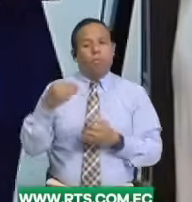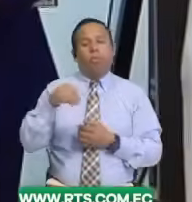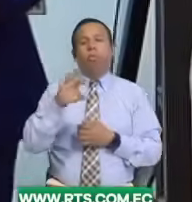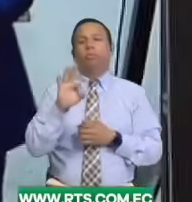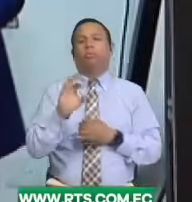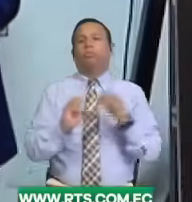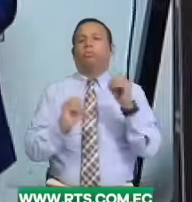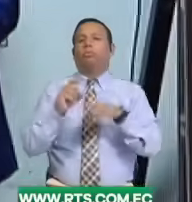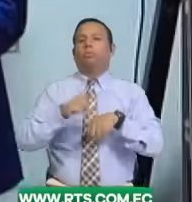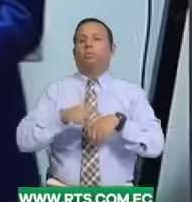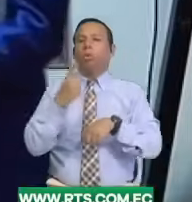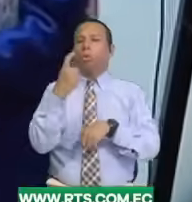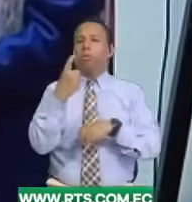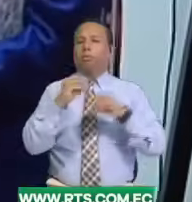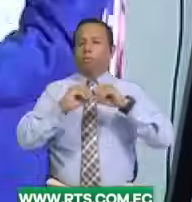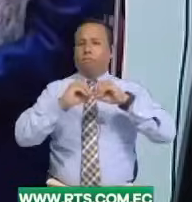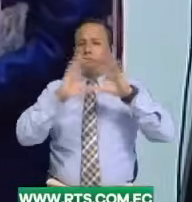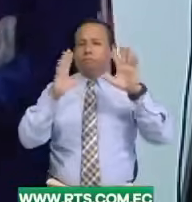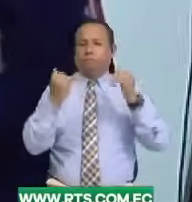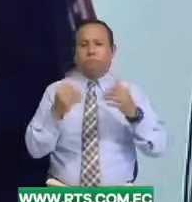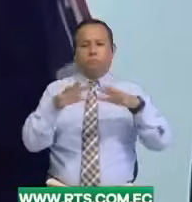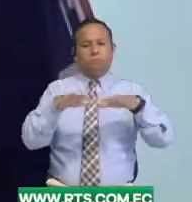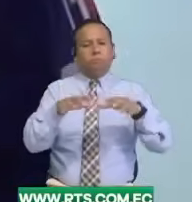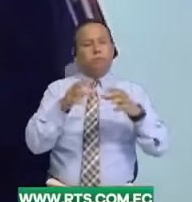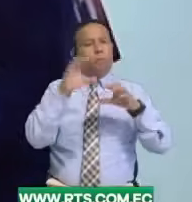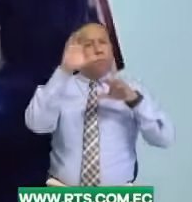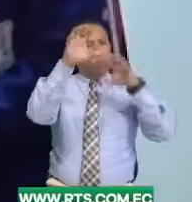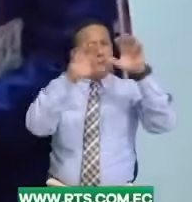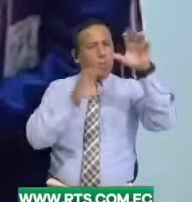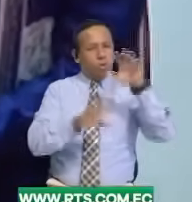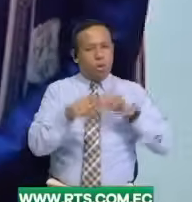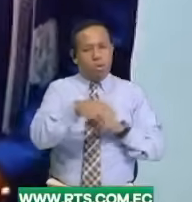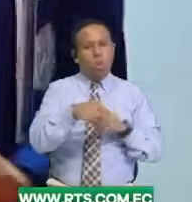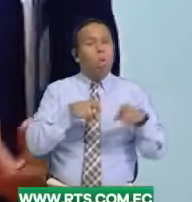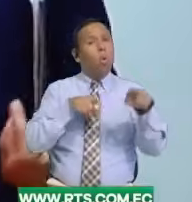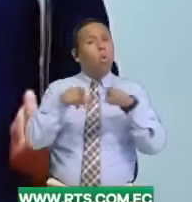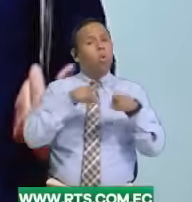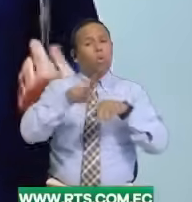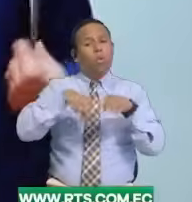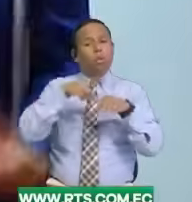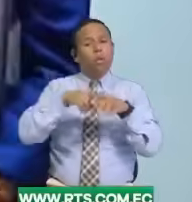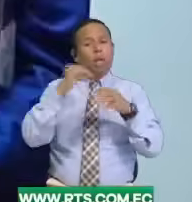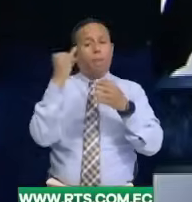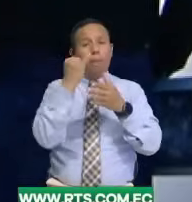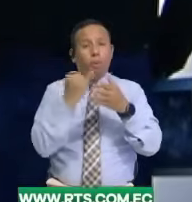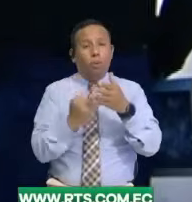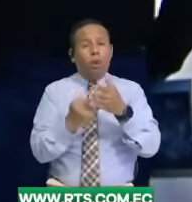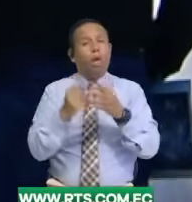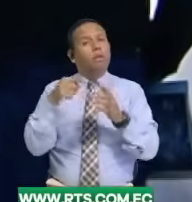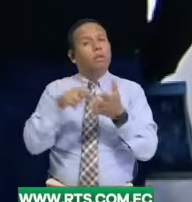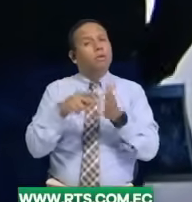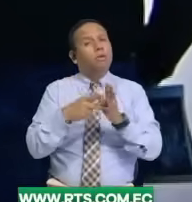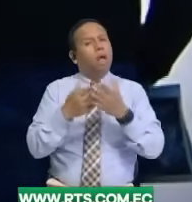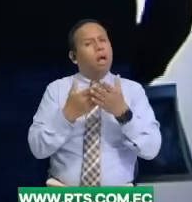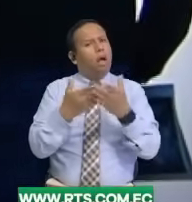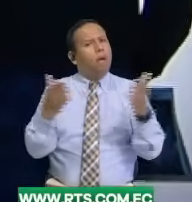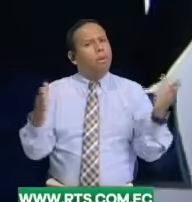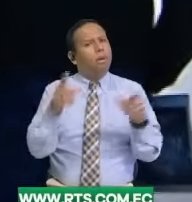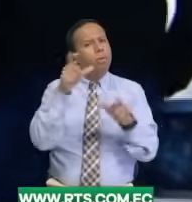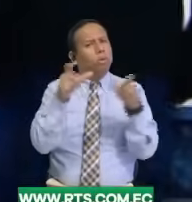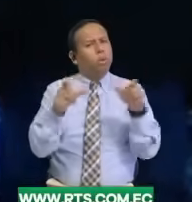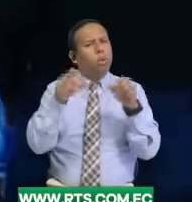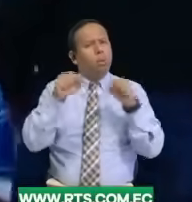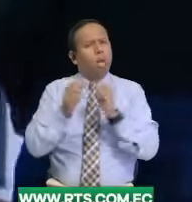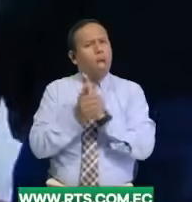octubre a las 11 horas en el Museo Rendón Seminario. El Concurso Nacional de Pintura es un espacio clave para visibilizar la evolución constante de técnicas